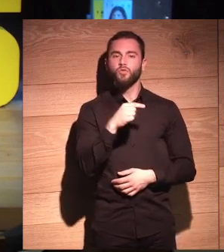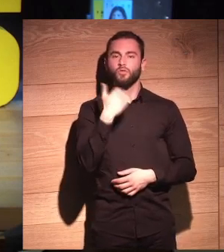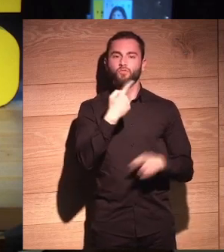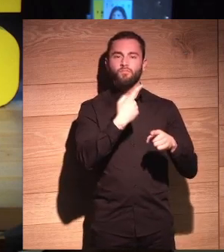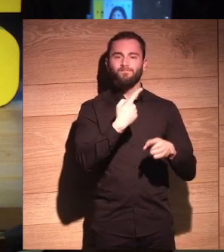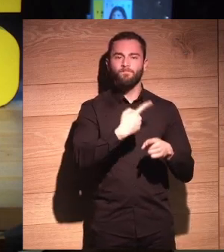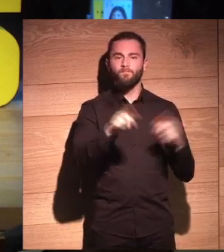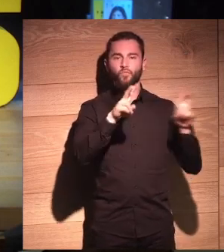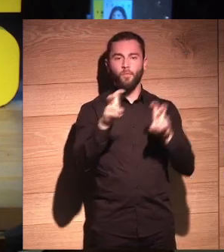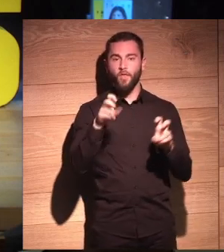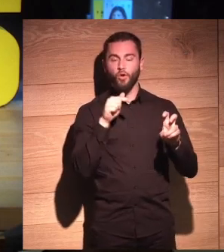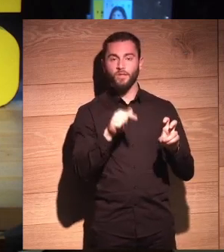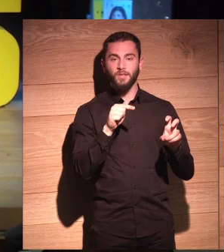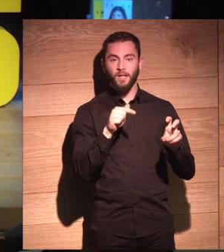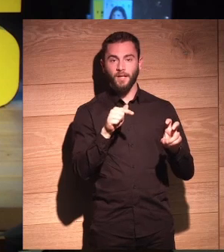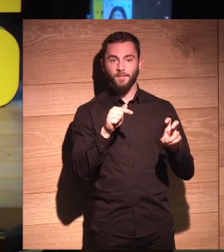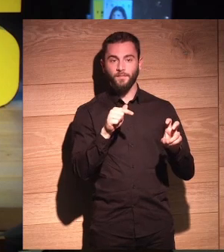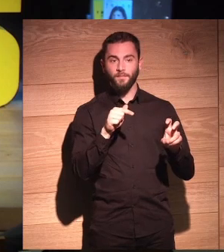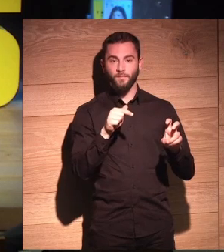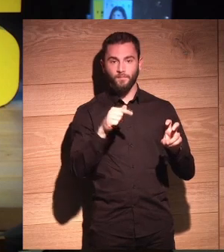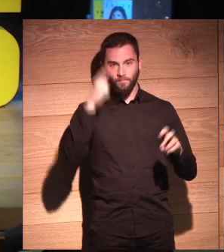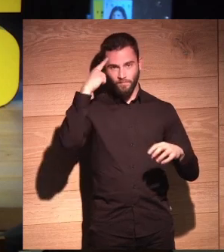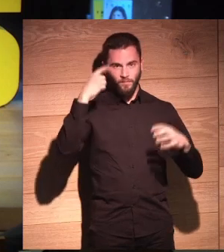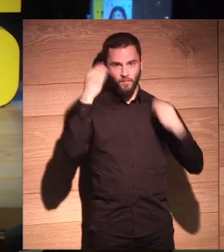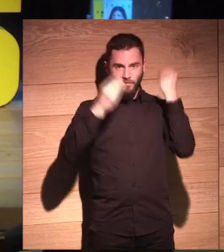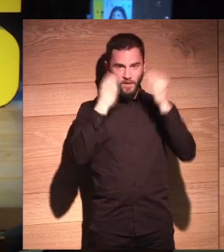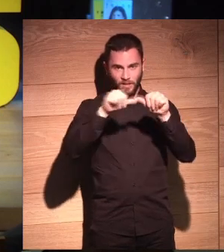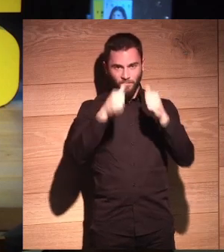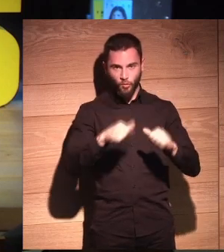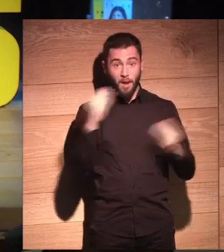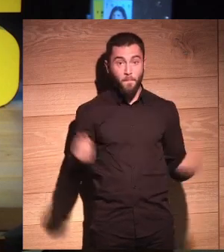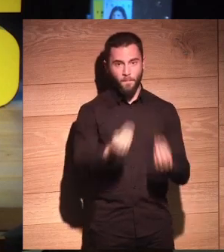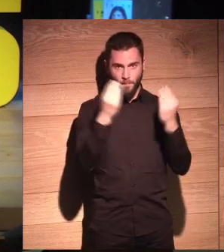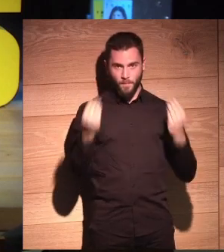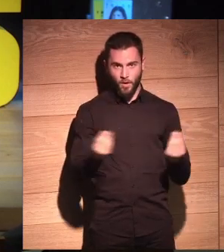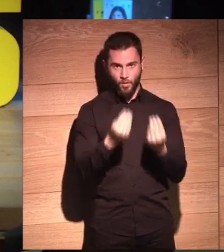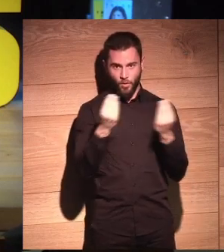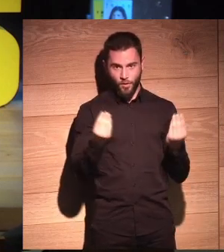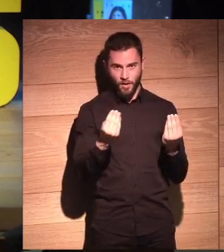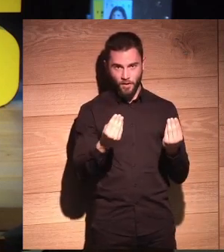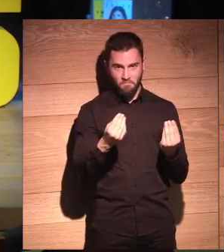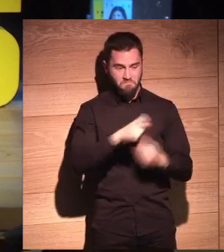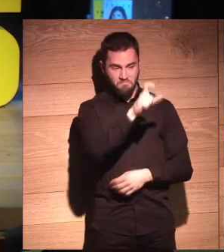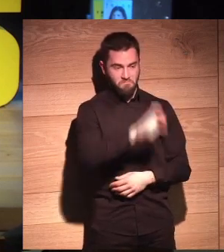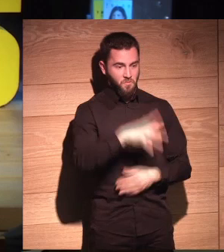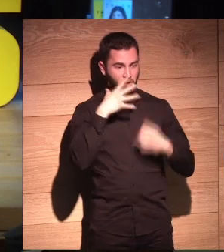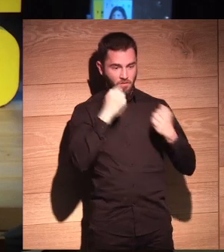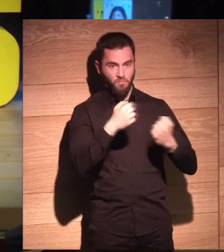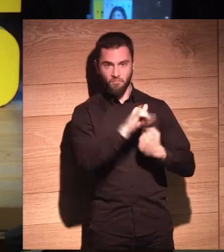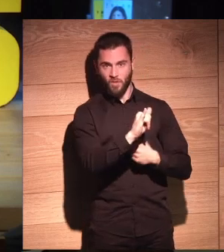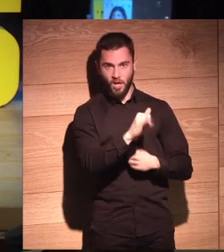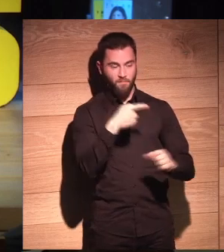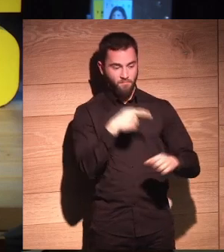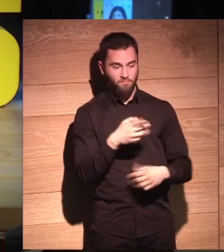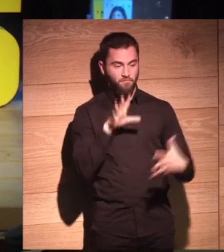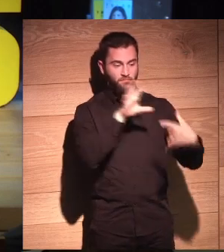hasta la mejora cognitiva, es decir, utilizarlo en gente sana para